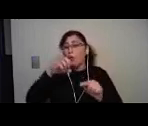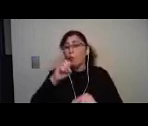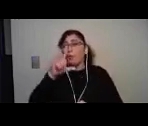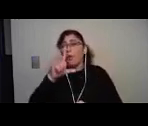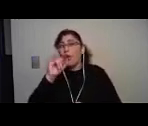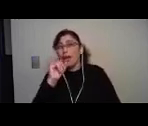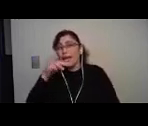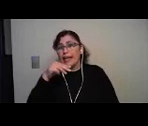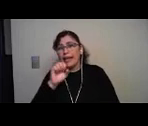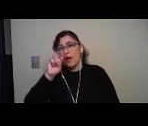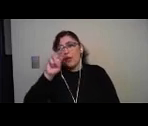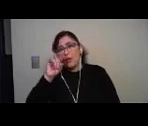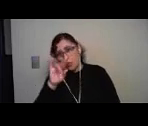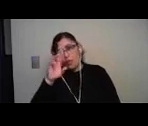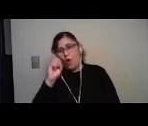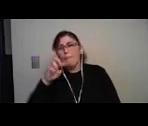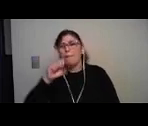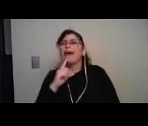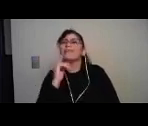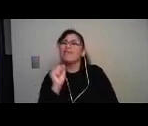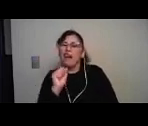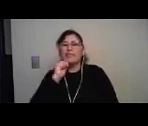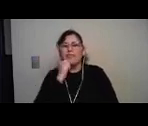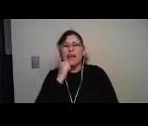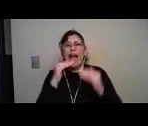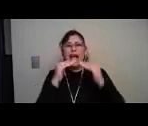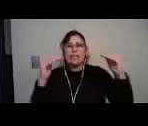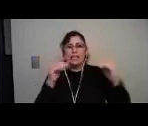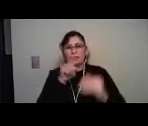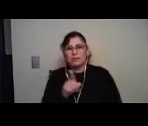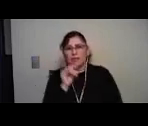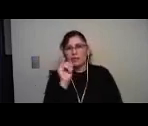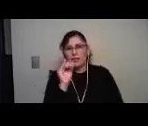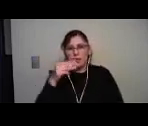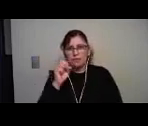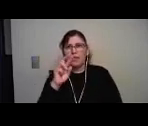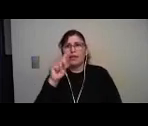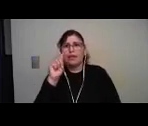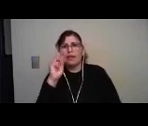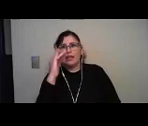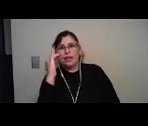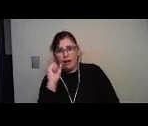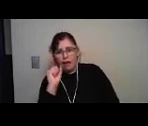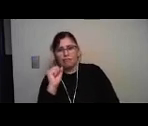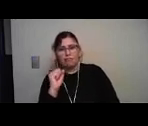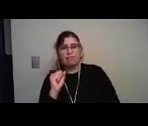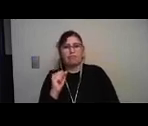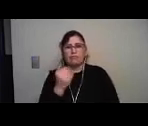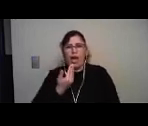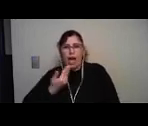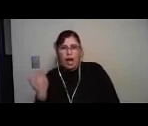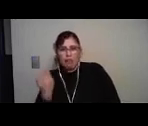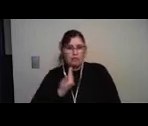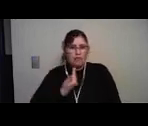simétricas, ¿ok? Entonces eso es importante consignar también a la hora de de hablar de este tipo de enfermedades, ya desde el punto de